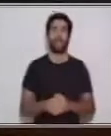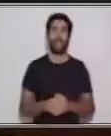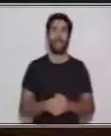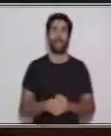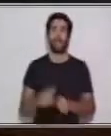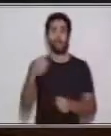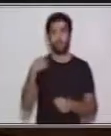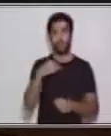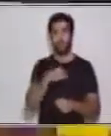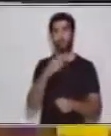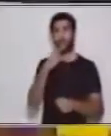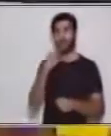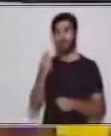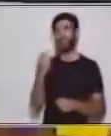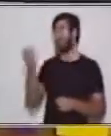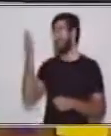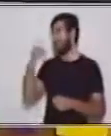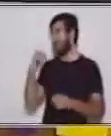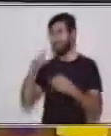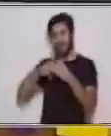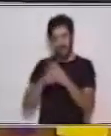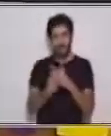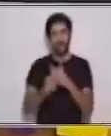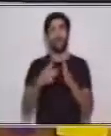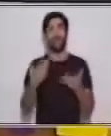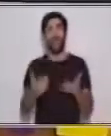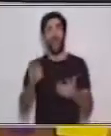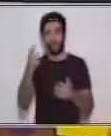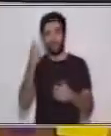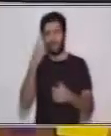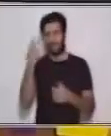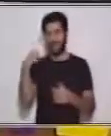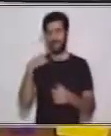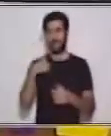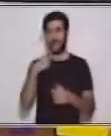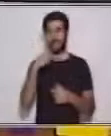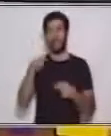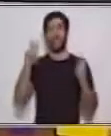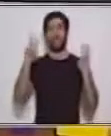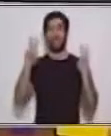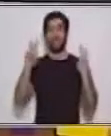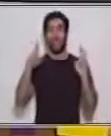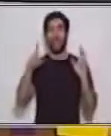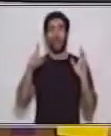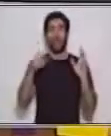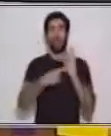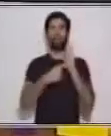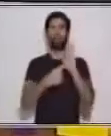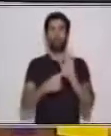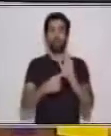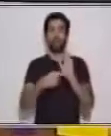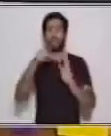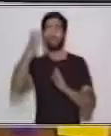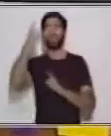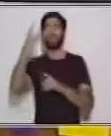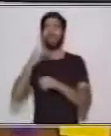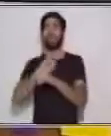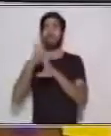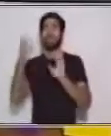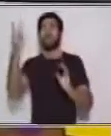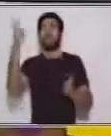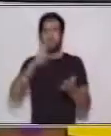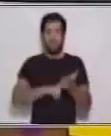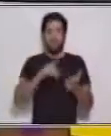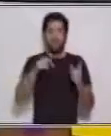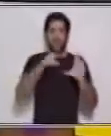Como mencionamos al inicio, el tema es representación e interpretación de gráficas. Ya hemos